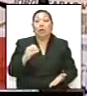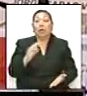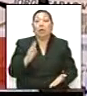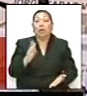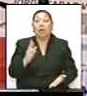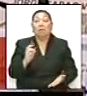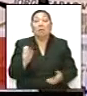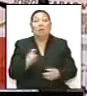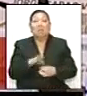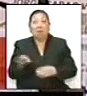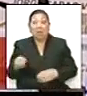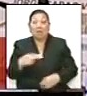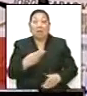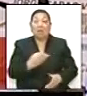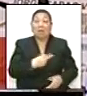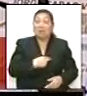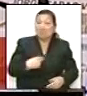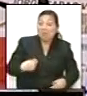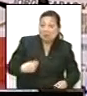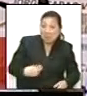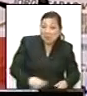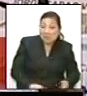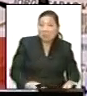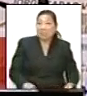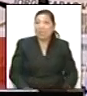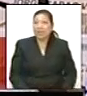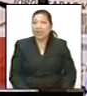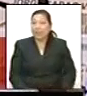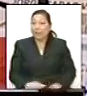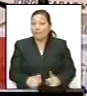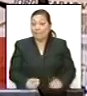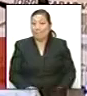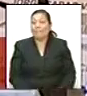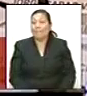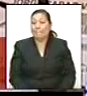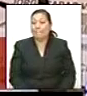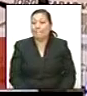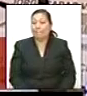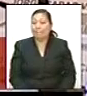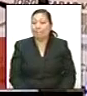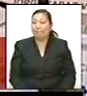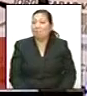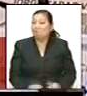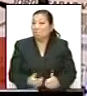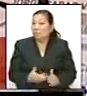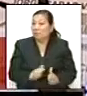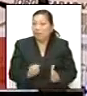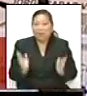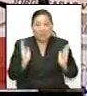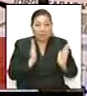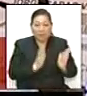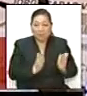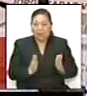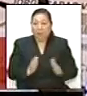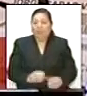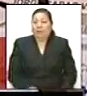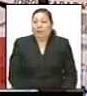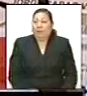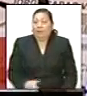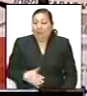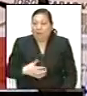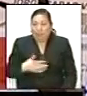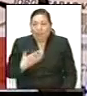va a china o se va a japón y se va a cobre concentrado de cual